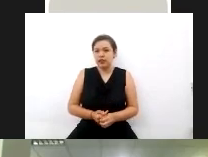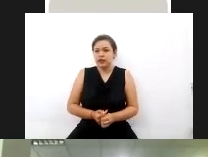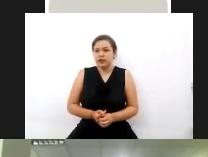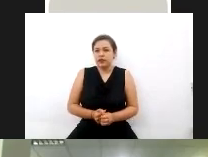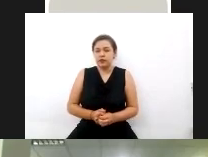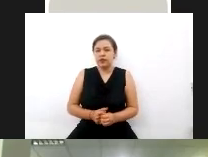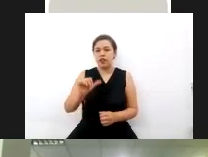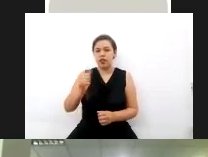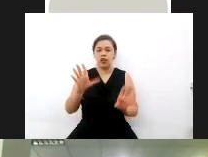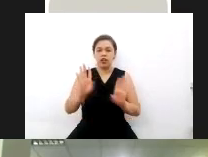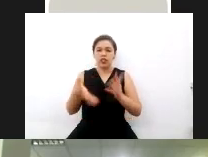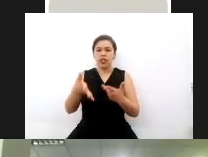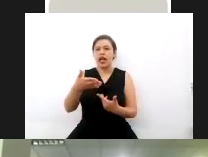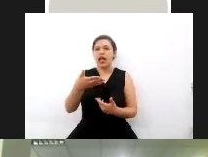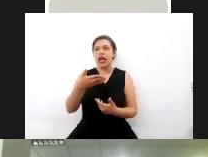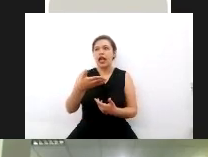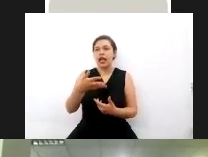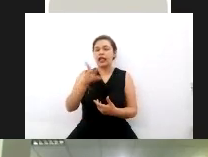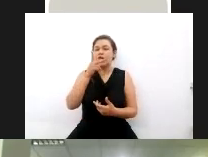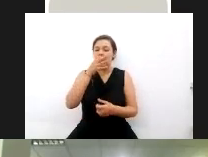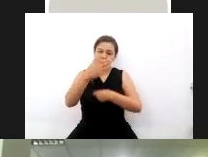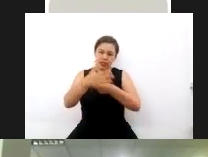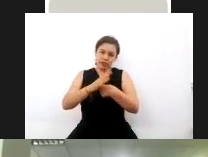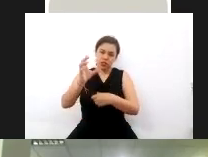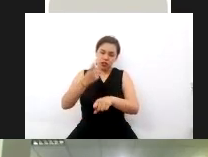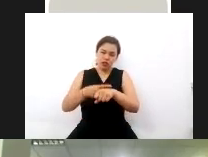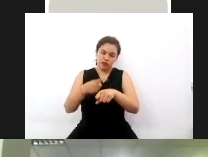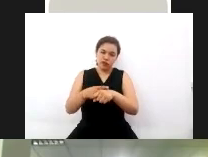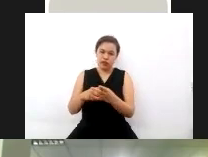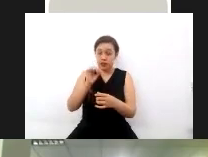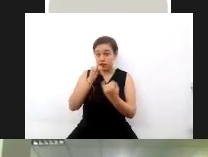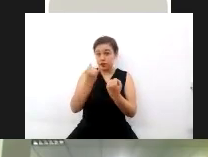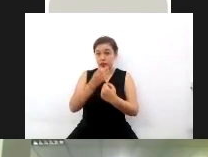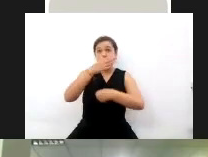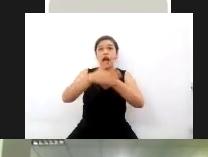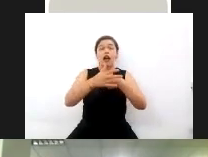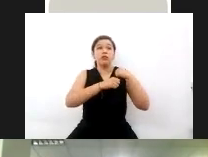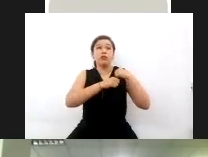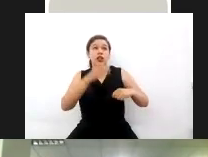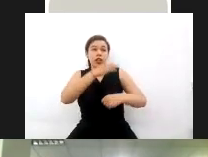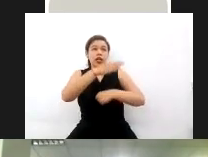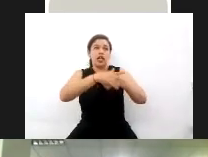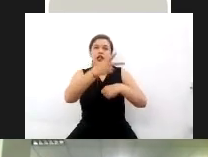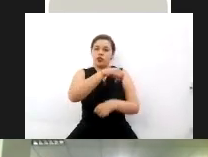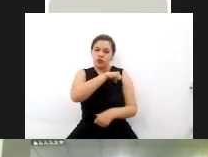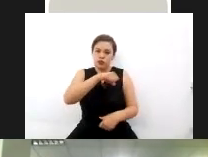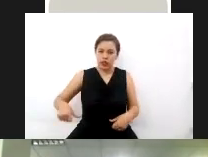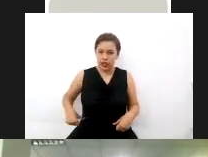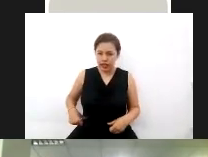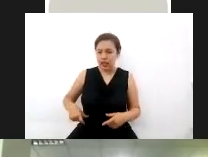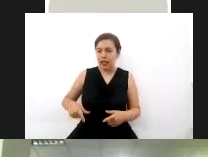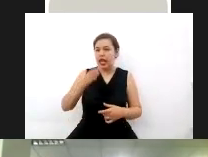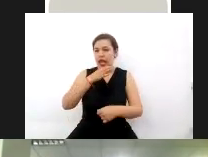caso ya confirmado. Se va a tener que notificar a la jurisdicción sanitaria que corresponda de acuerdo a la alcaldía, se notifica a